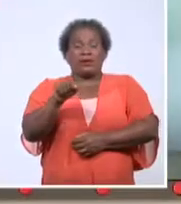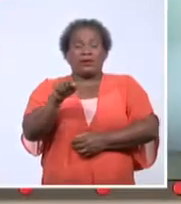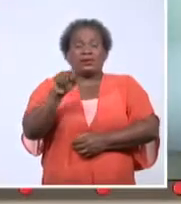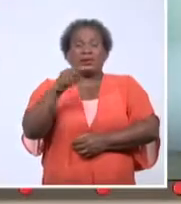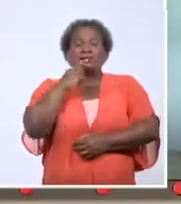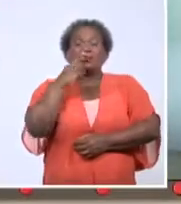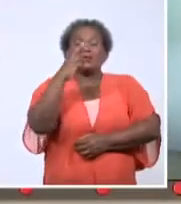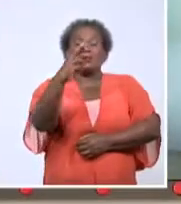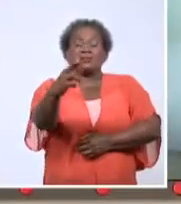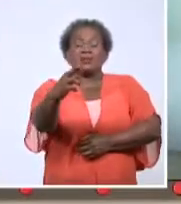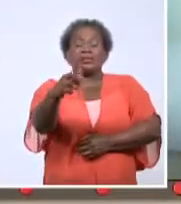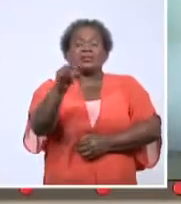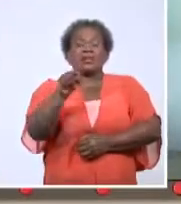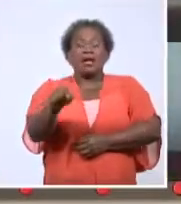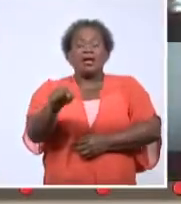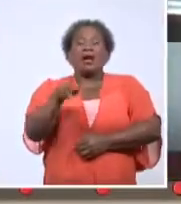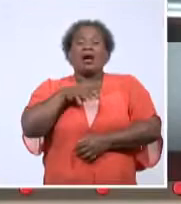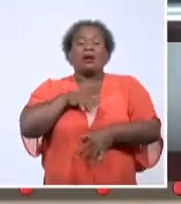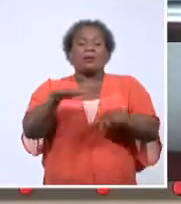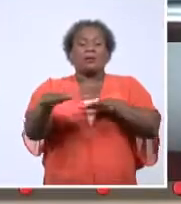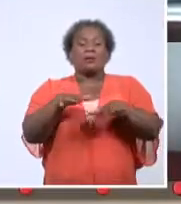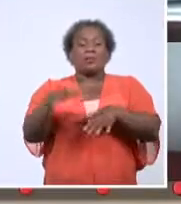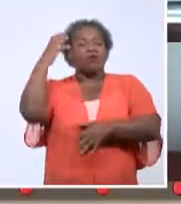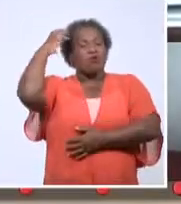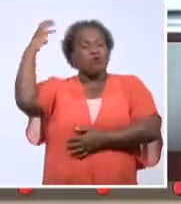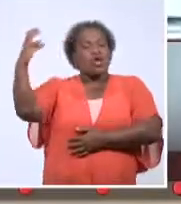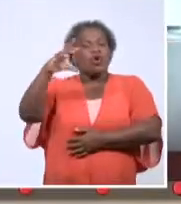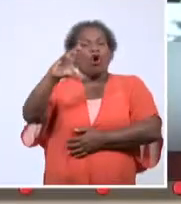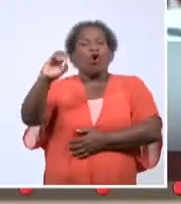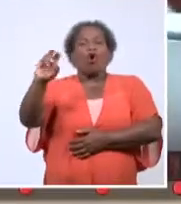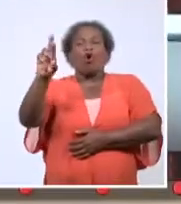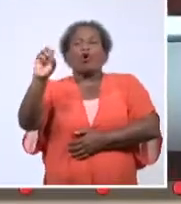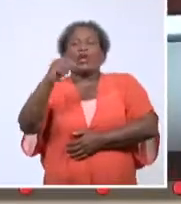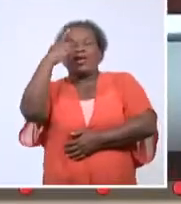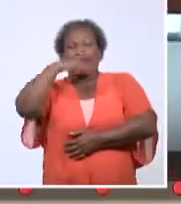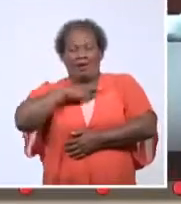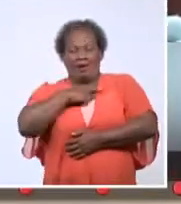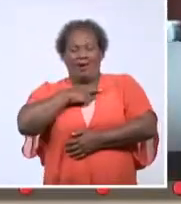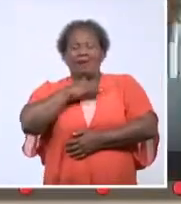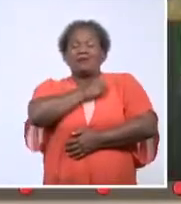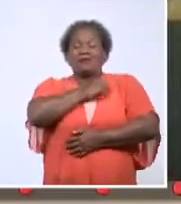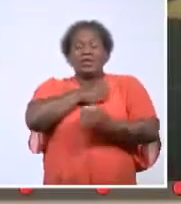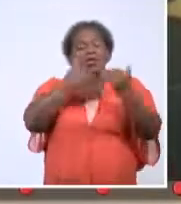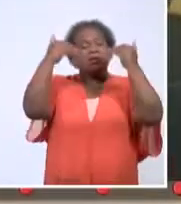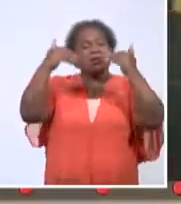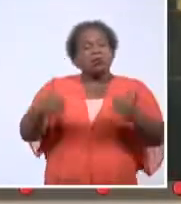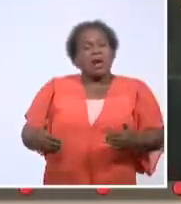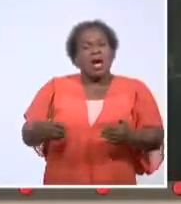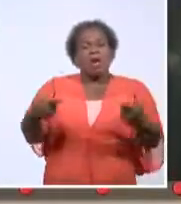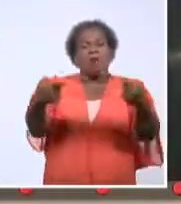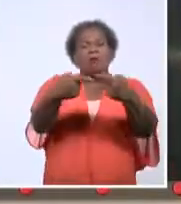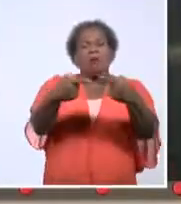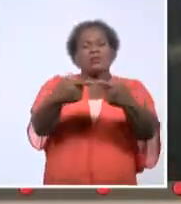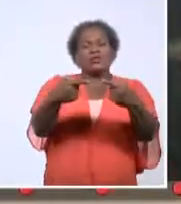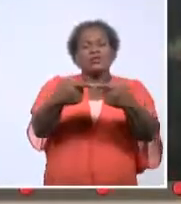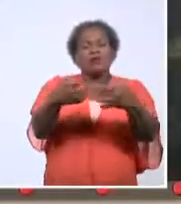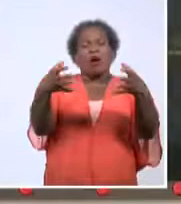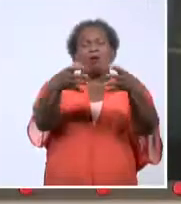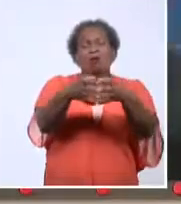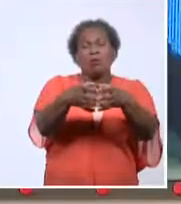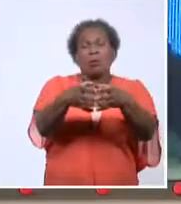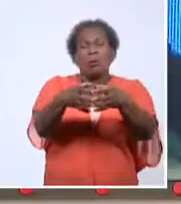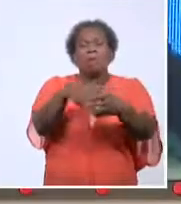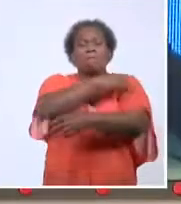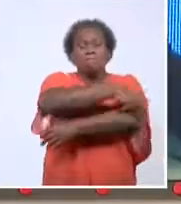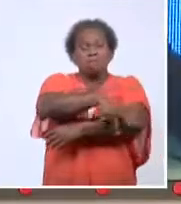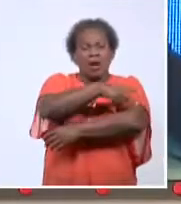enmiendas constitucionales promovido por el gobierno de Correa. De hecho, construirse una imagen de principal oposición a Alianza País e intentar ganar